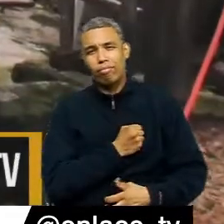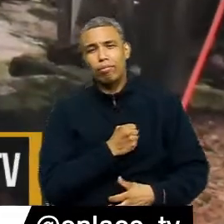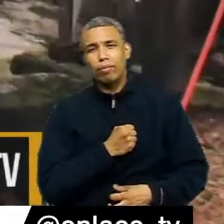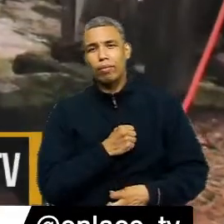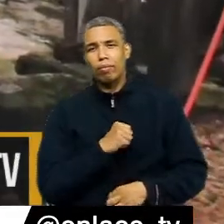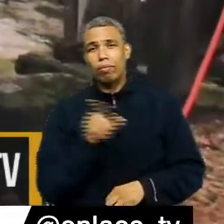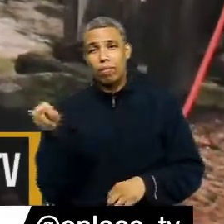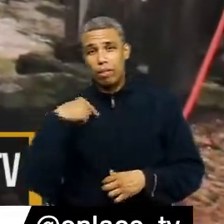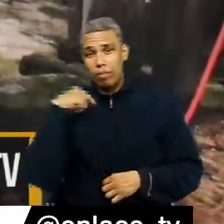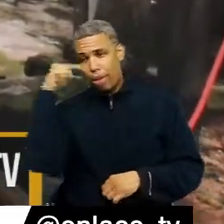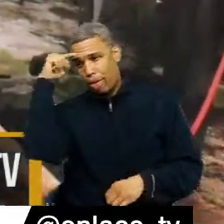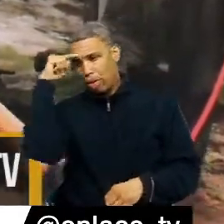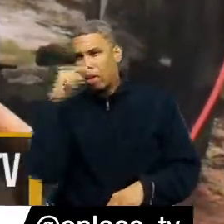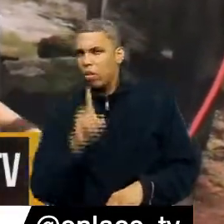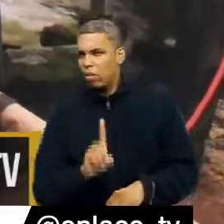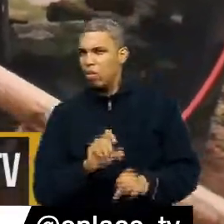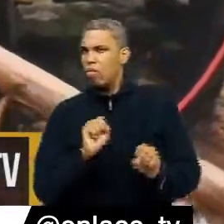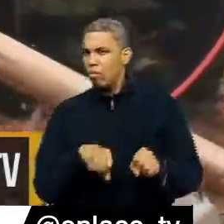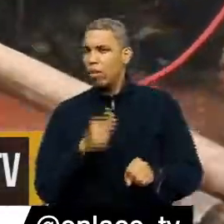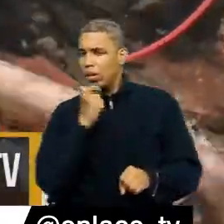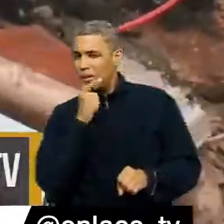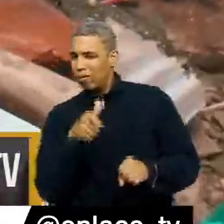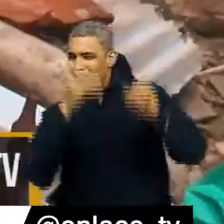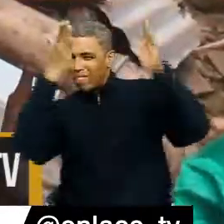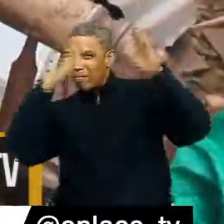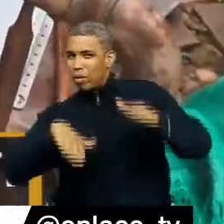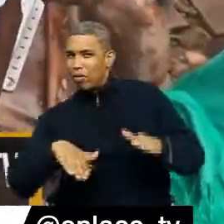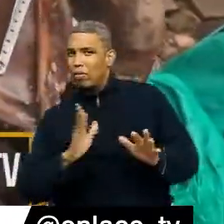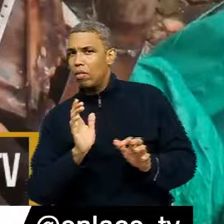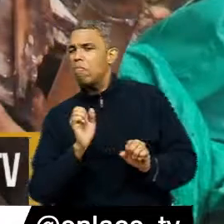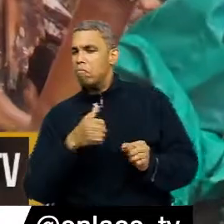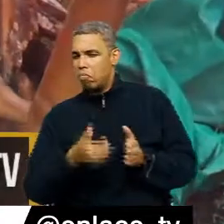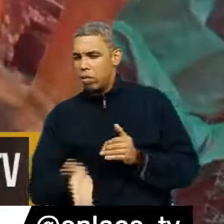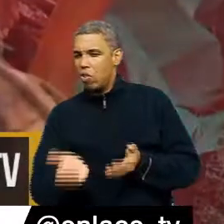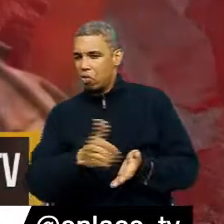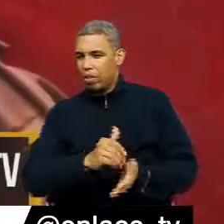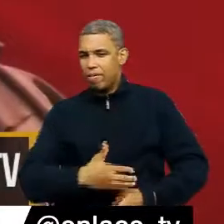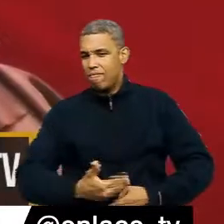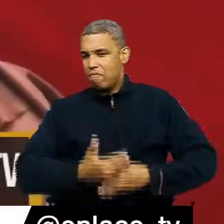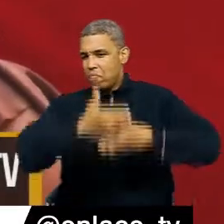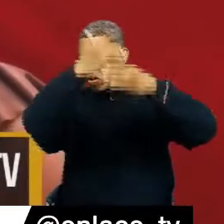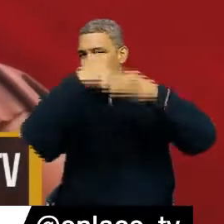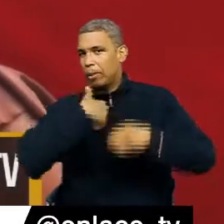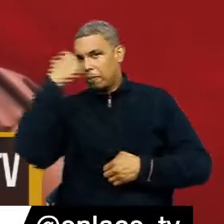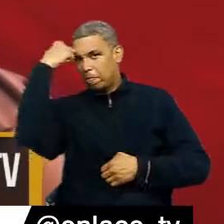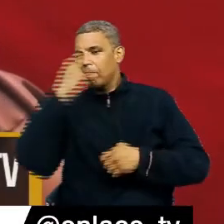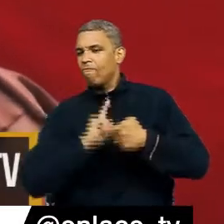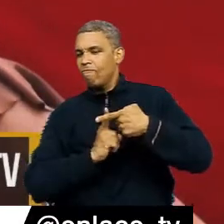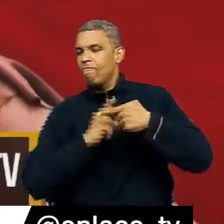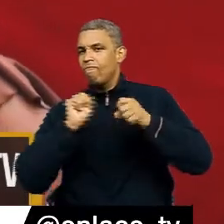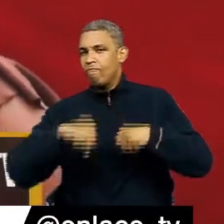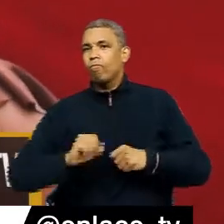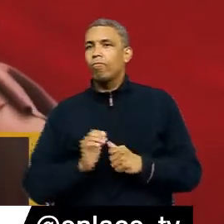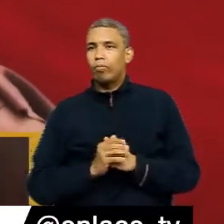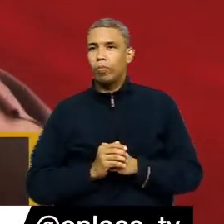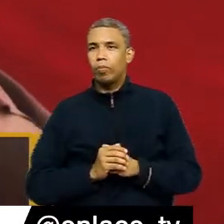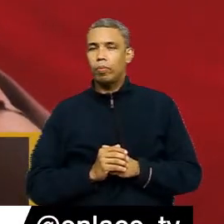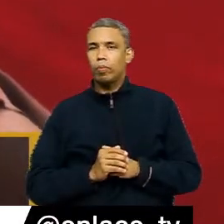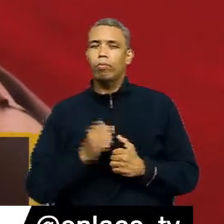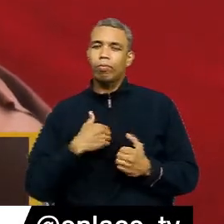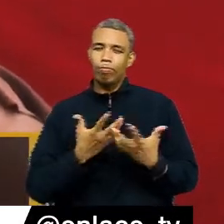esperanza de regresar a este lugar donde ha habitado por más de 10 años. Sí, yo les pido, mejor dicho, que me colaboren en la arena,